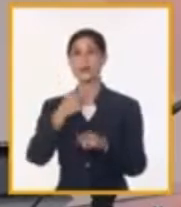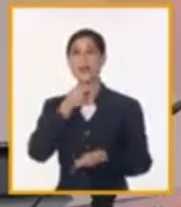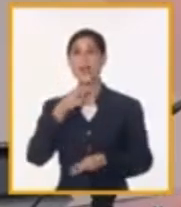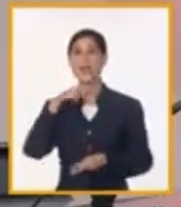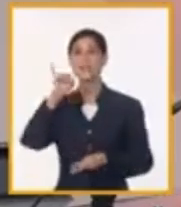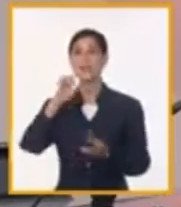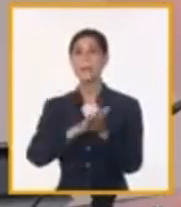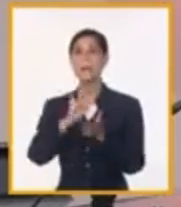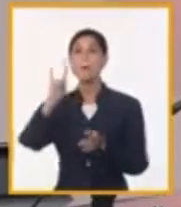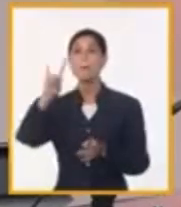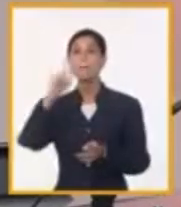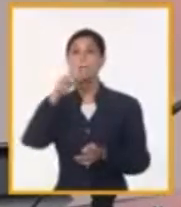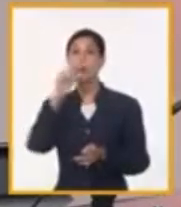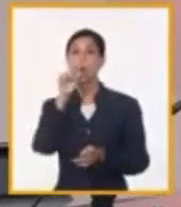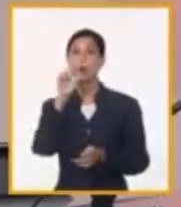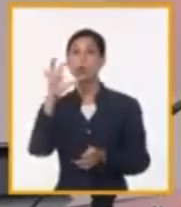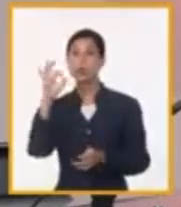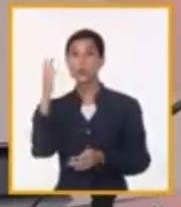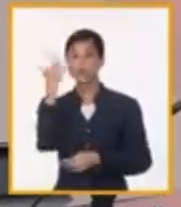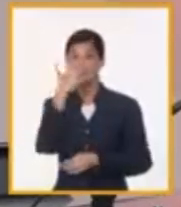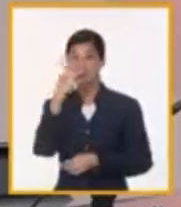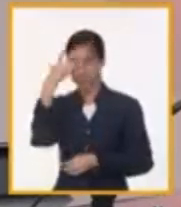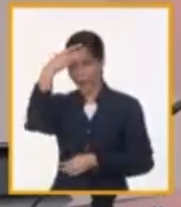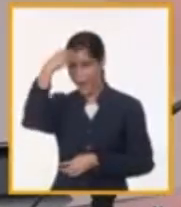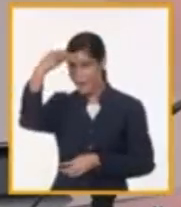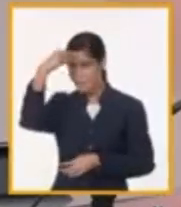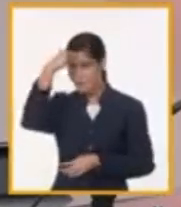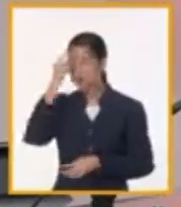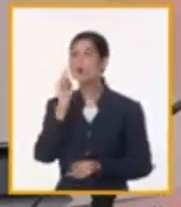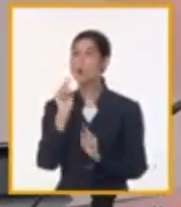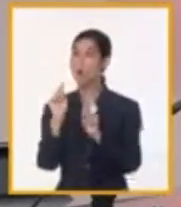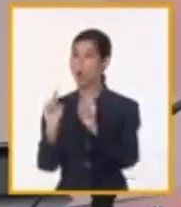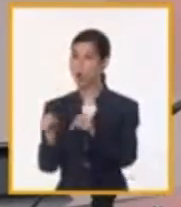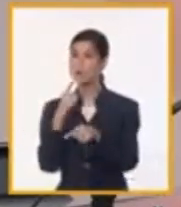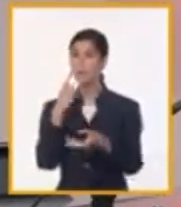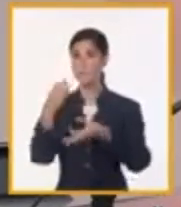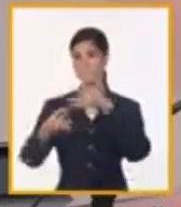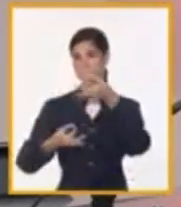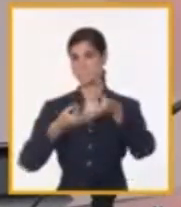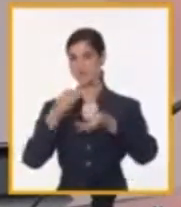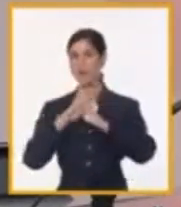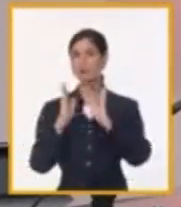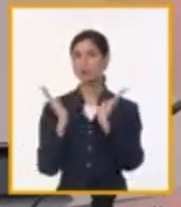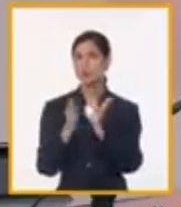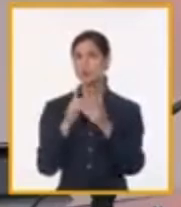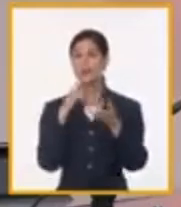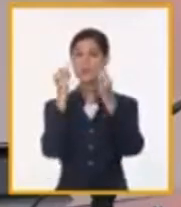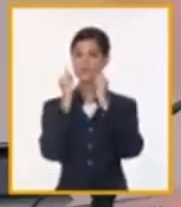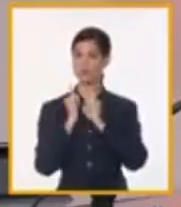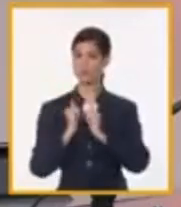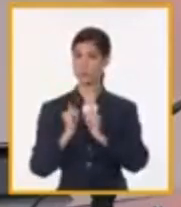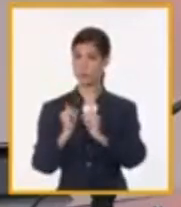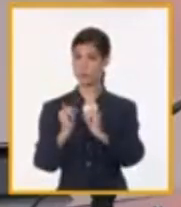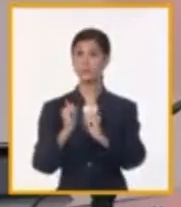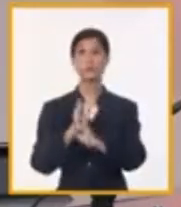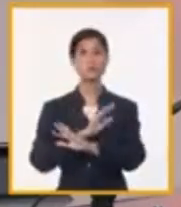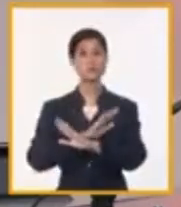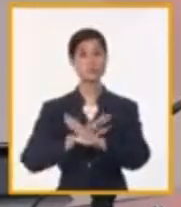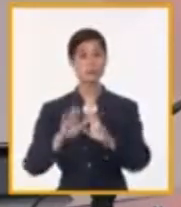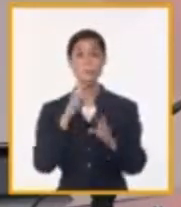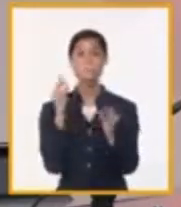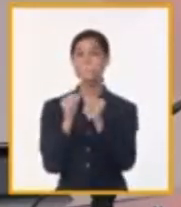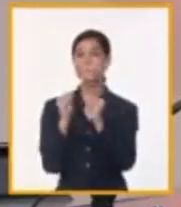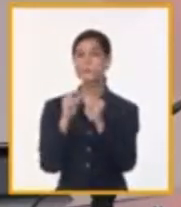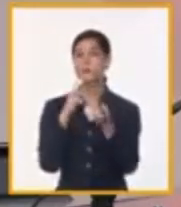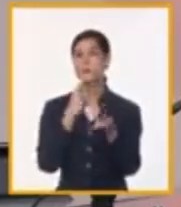conflicto vamos a ver una de las noticias más recientes respecto a este tema y